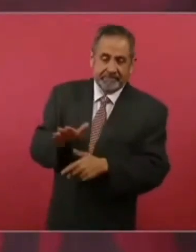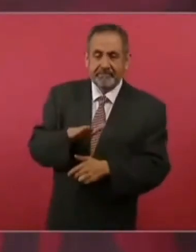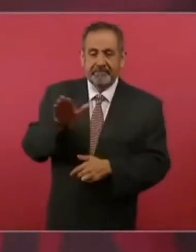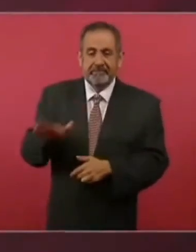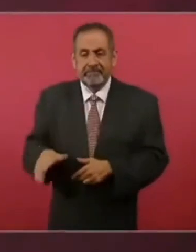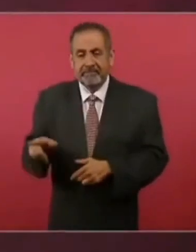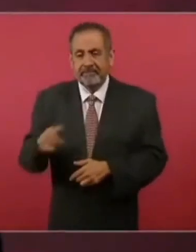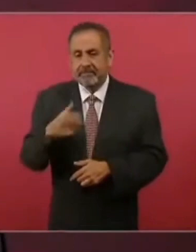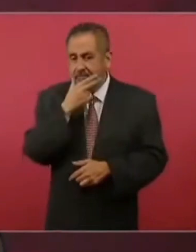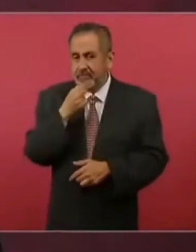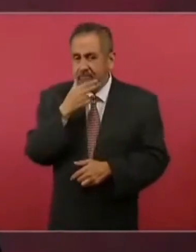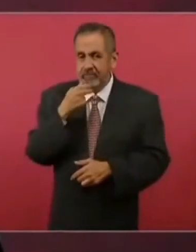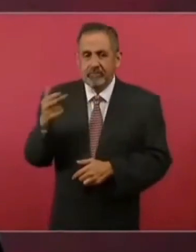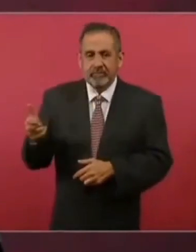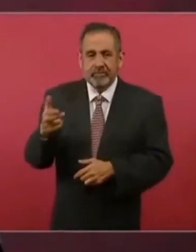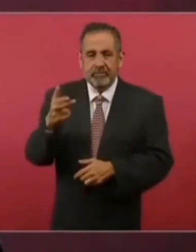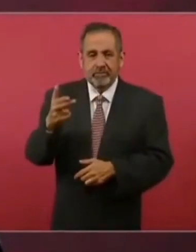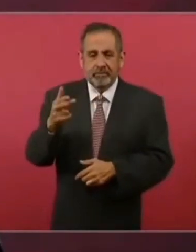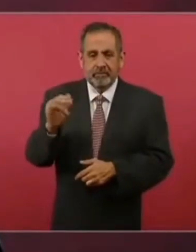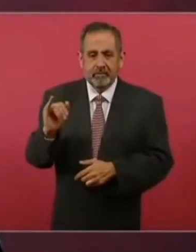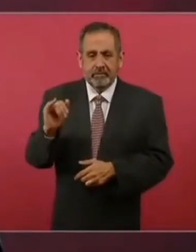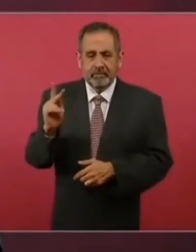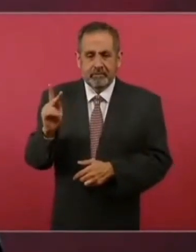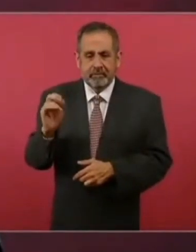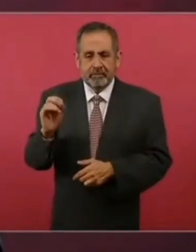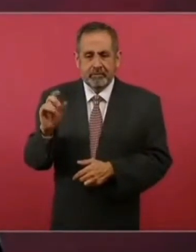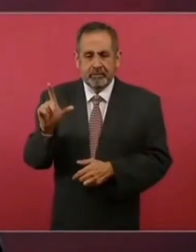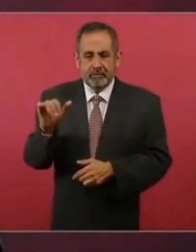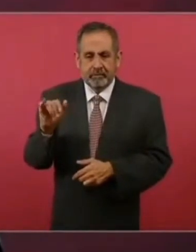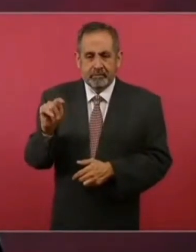asesinaron a Hipólito Mora.